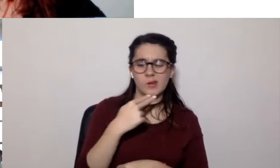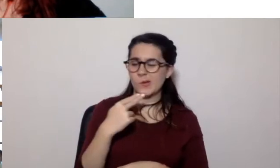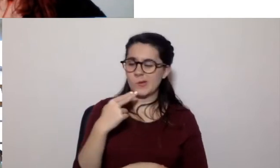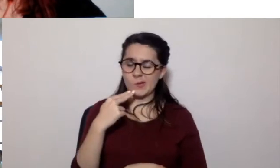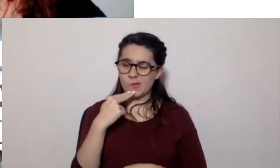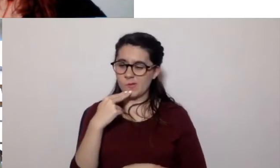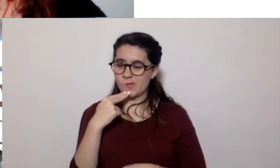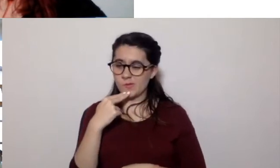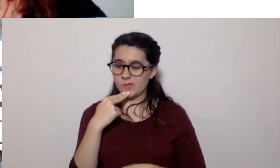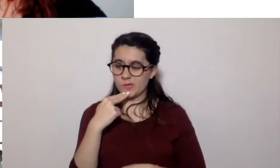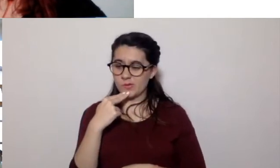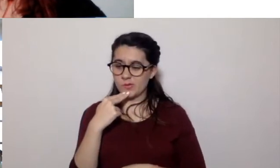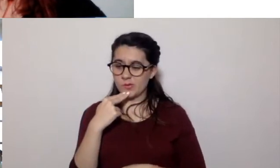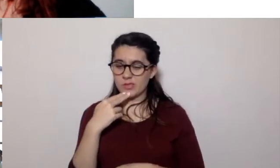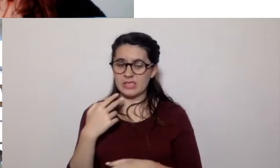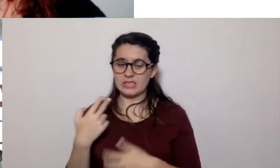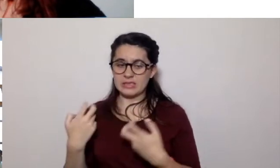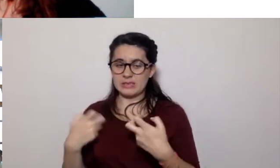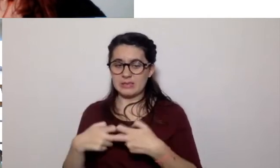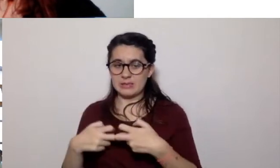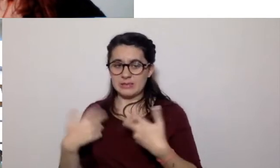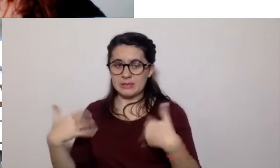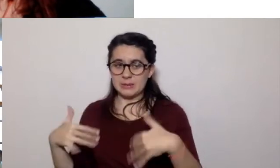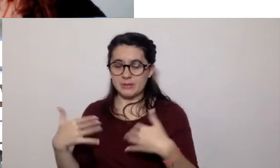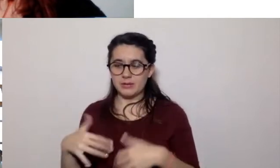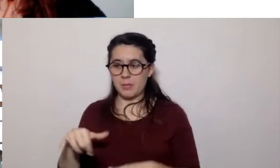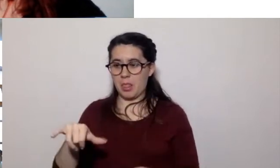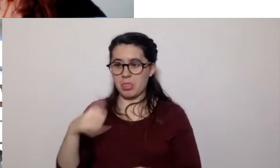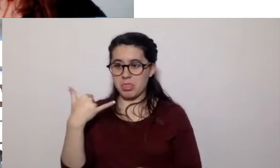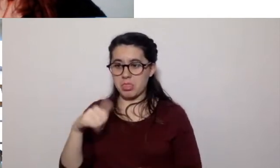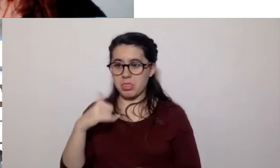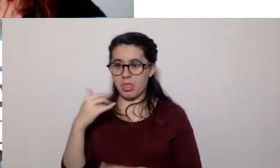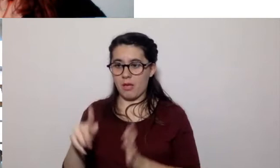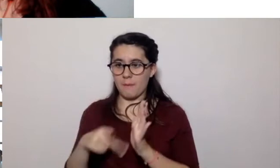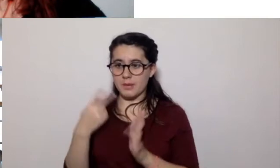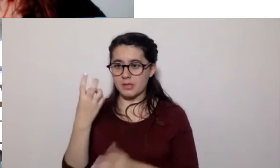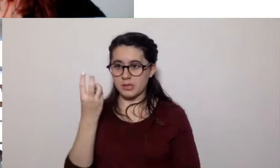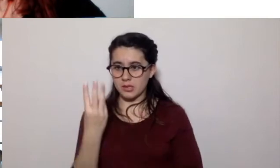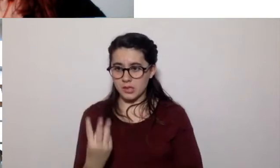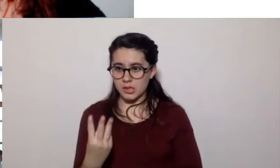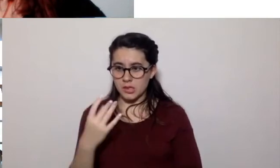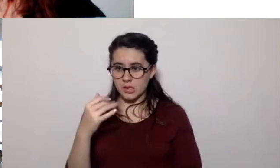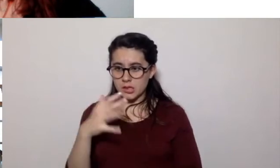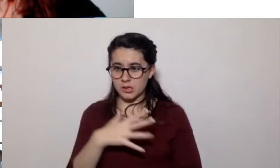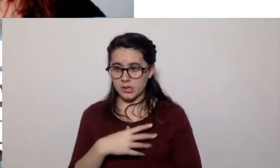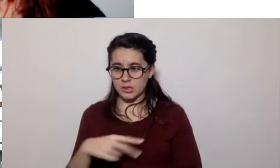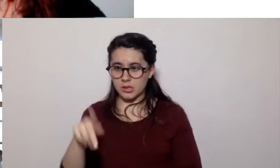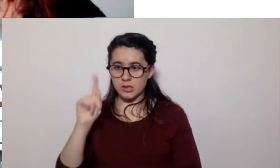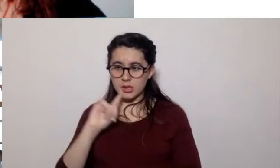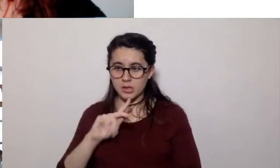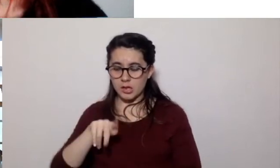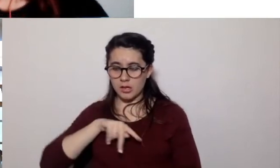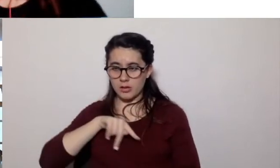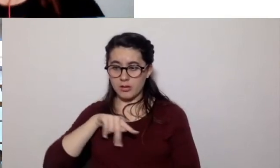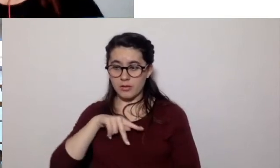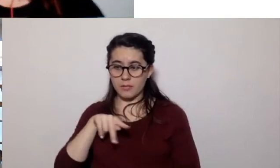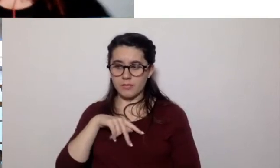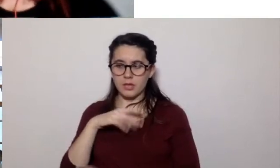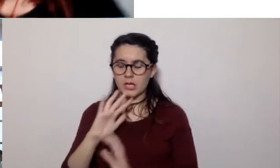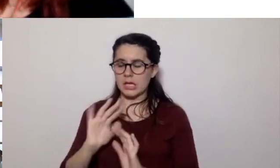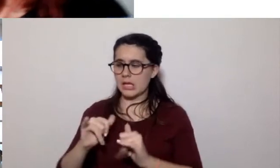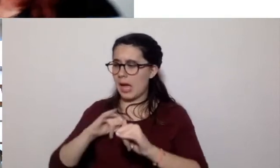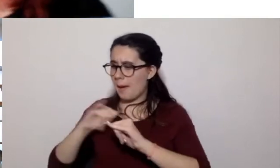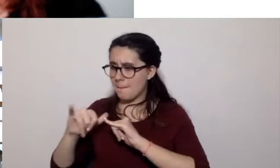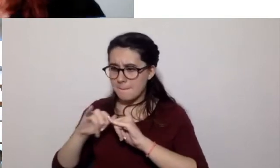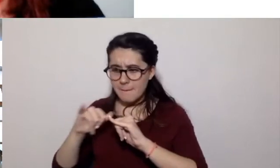ansiedad. Ya le hablé 3 veces a mi hija, ya sé que no, ya tengo su